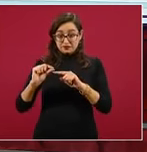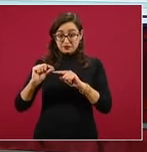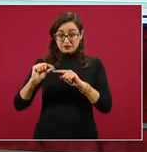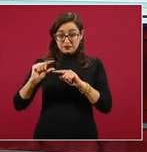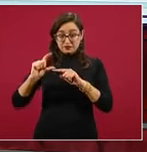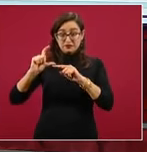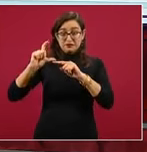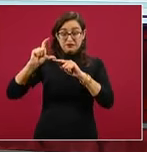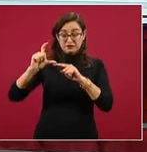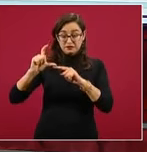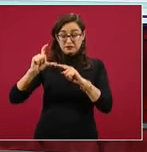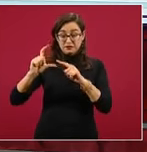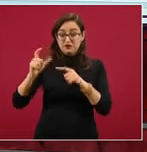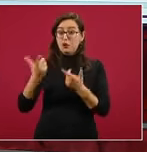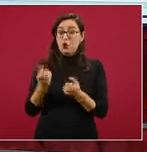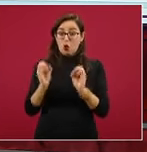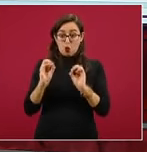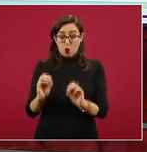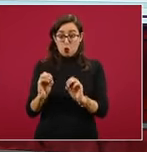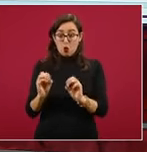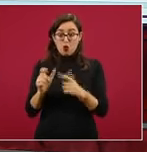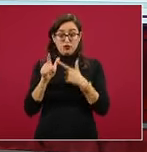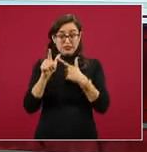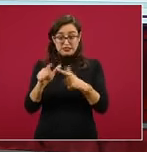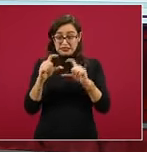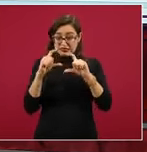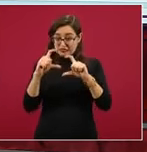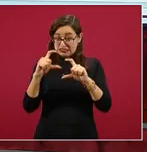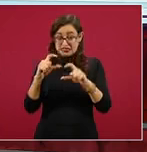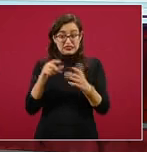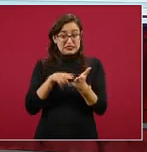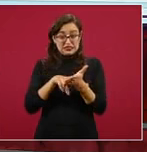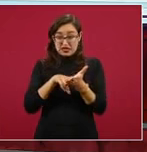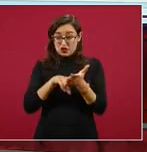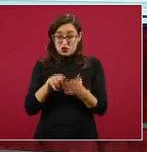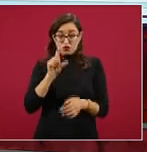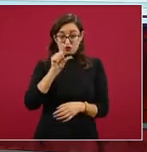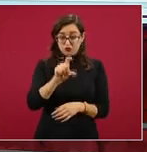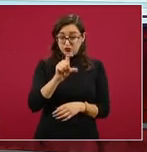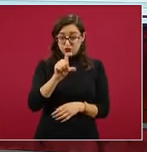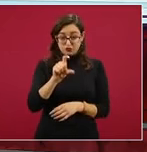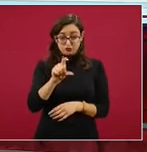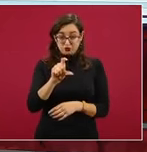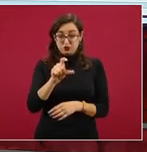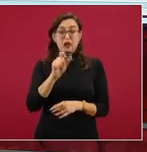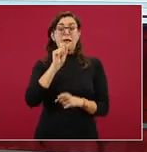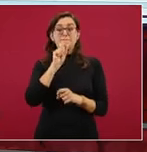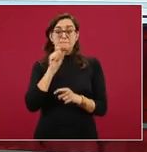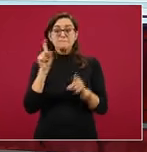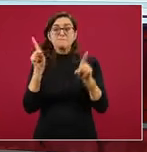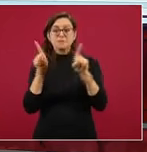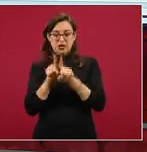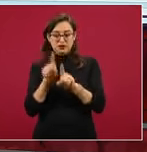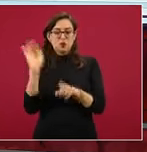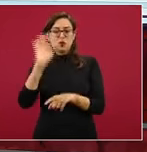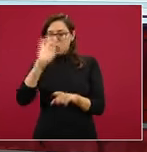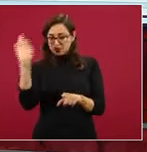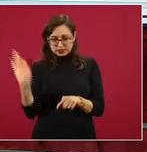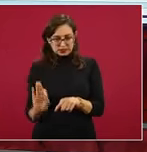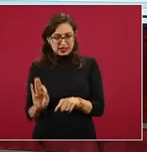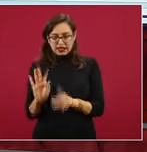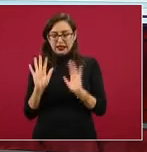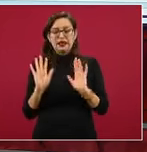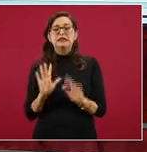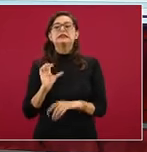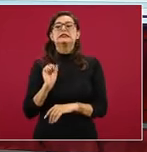en caso de que este número se mantuviera, esta barrita negra se mantuviera de este tamaño, se le aplica esta positividad